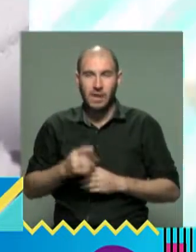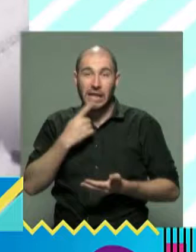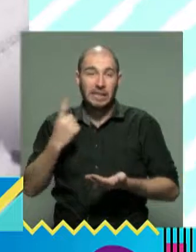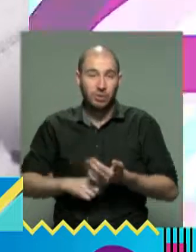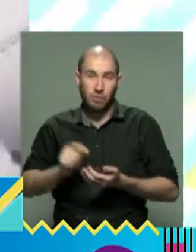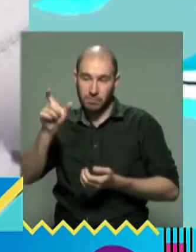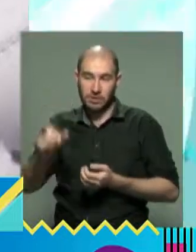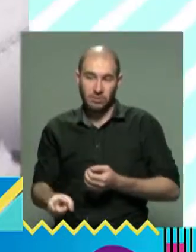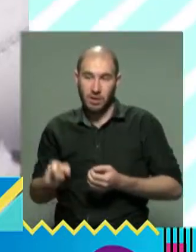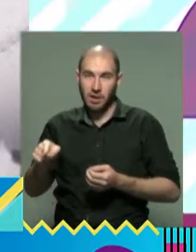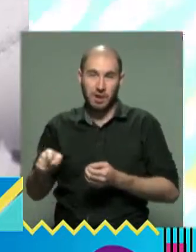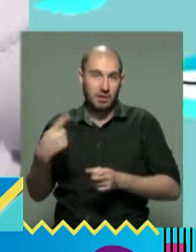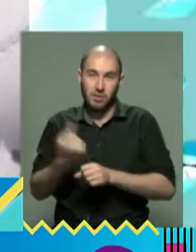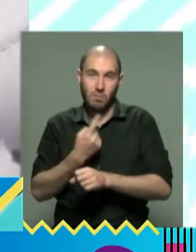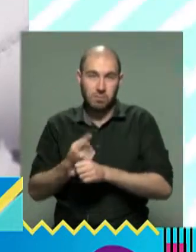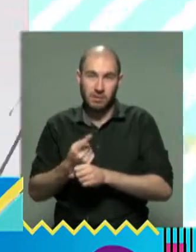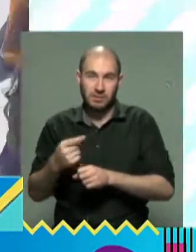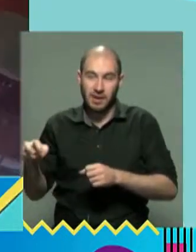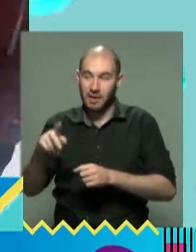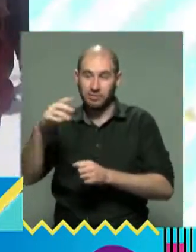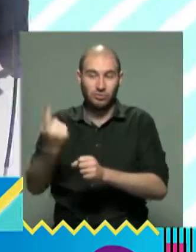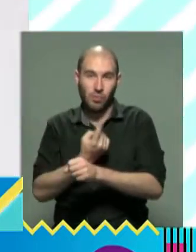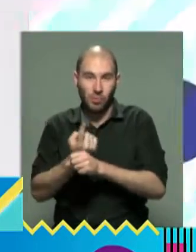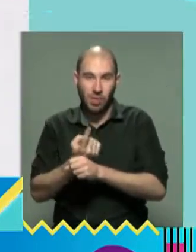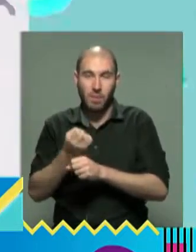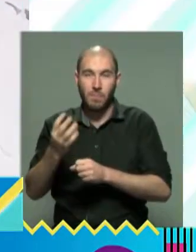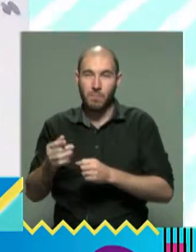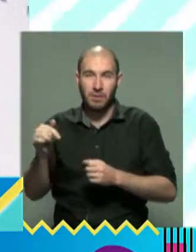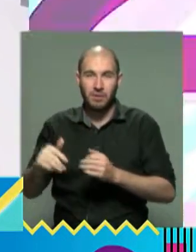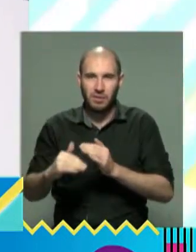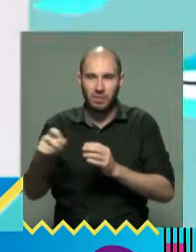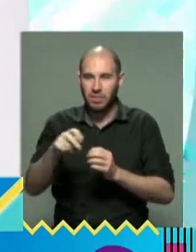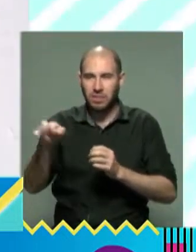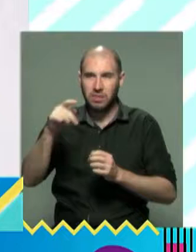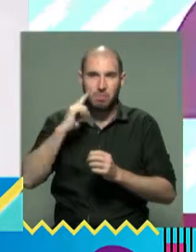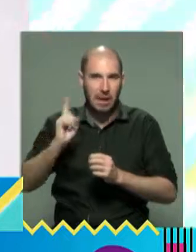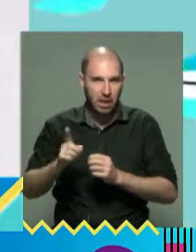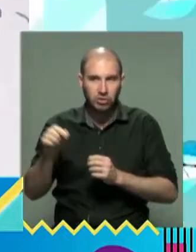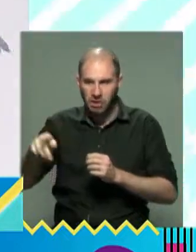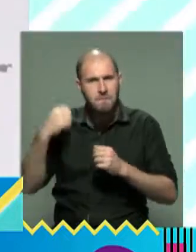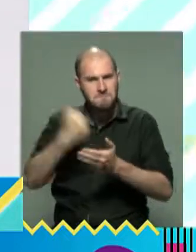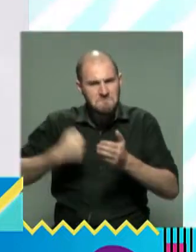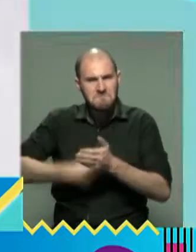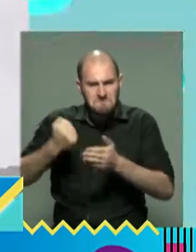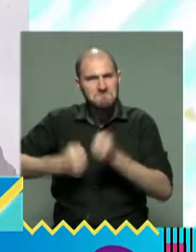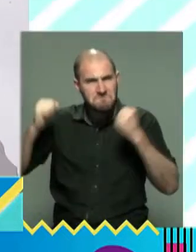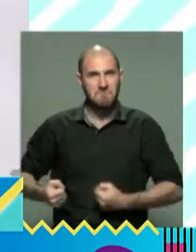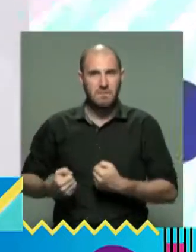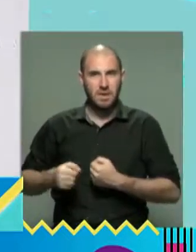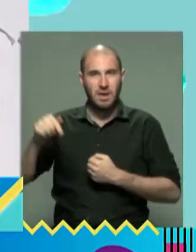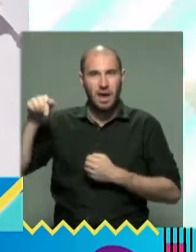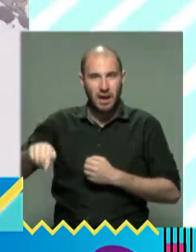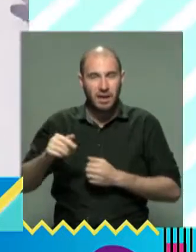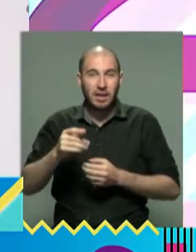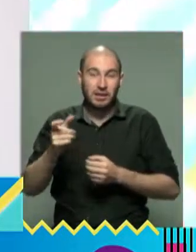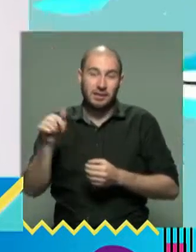decide que un cliente no está en condiciones de poder seguir el ascenso porque ya pone en riesgo su vida y la persona quiere continuar a toda costa, en